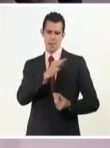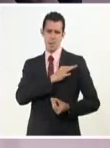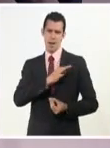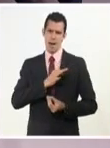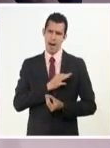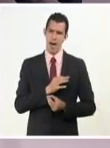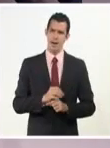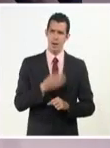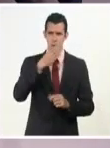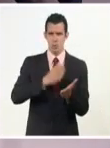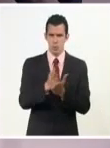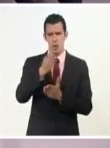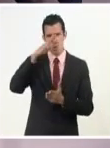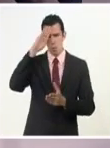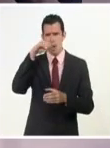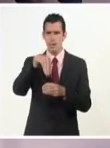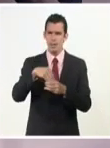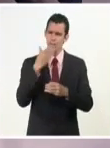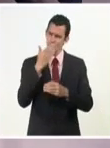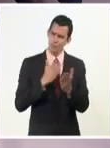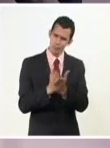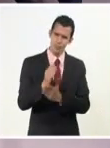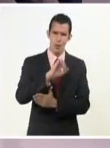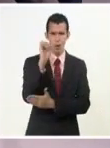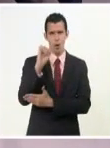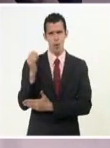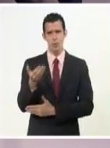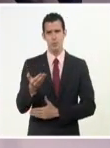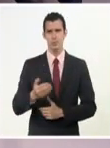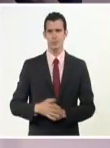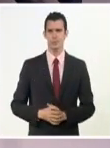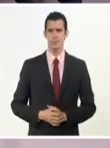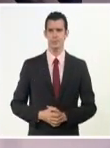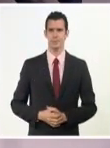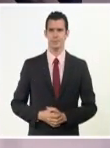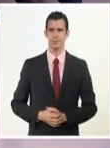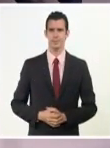estables y exitosas del movimiento deportivo cubano. Y hasta aquí el deporte. Buenas noches.